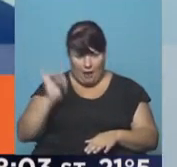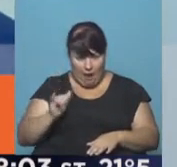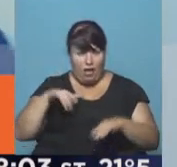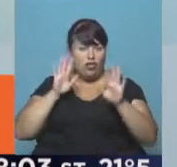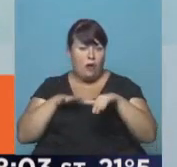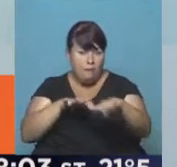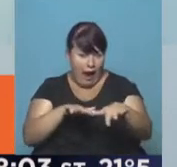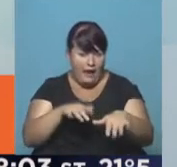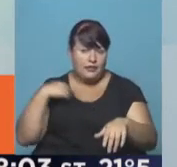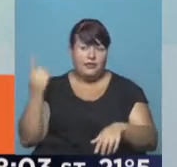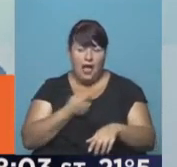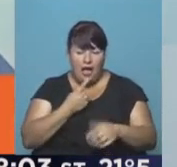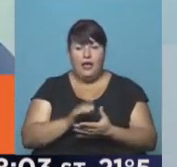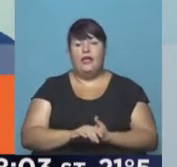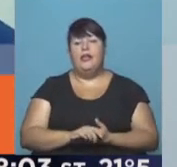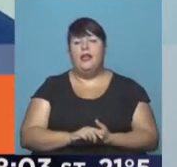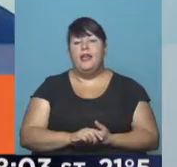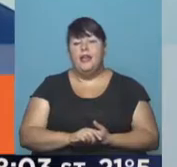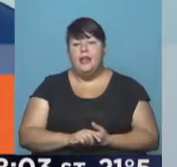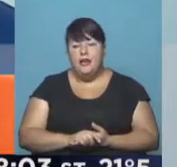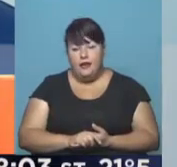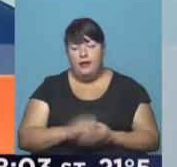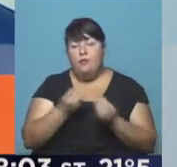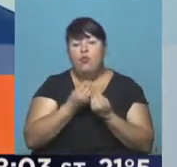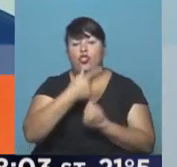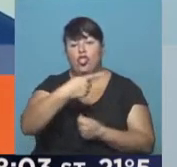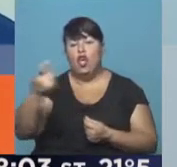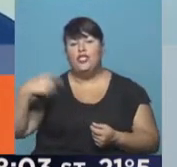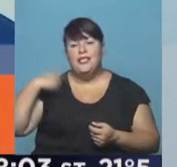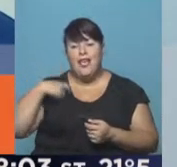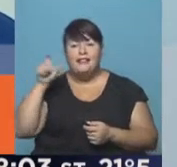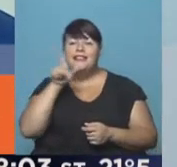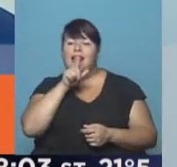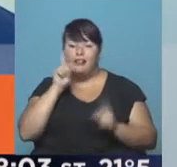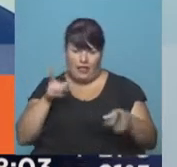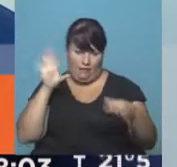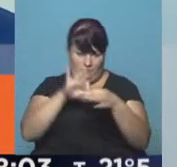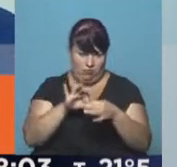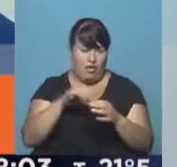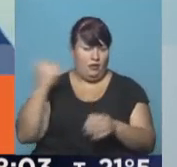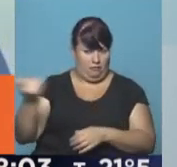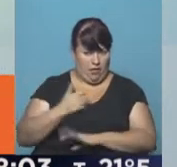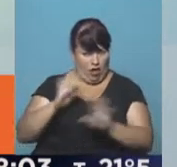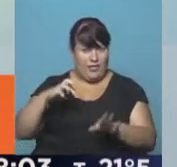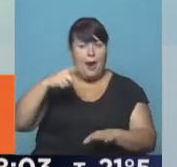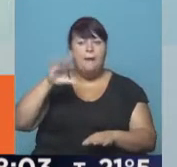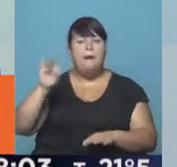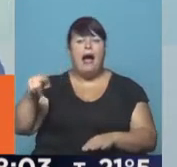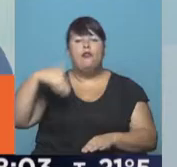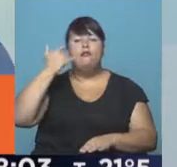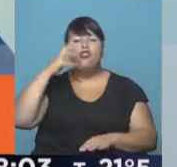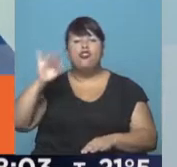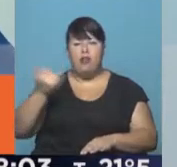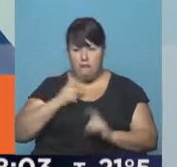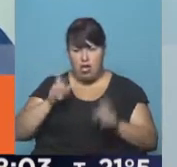de la Corriente, con la CGT, con los que me quieran acompañar a la CGT, pero fundamentalmente que cuando salgamos los trabajadores van a estar en la calle.